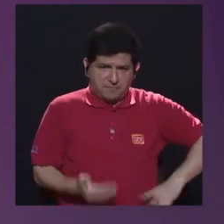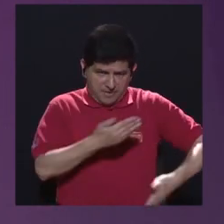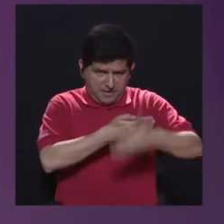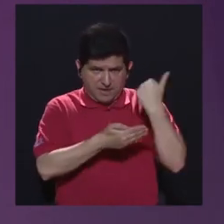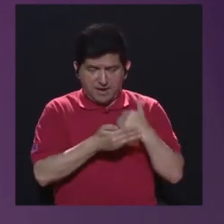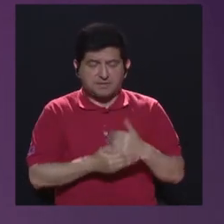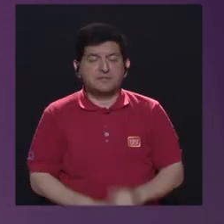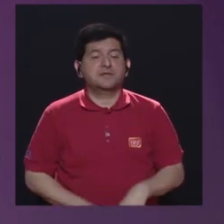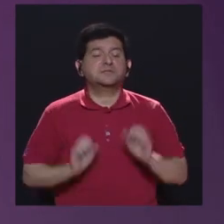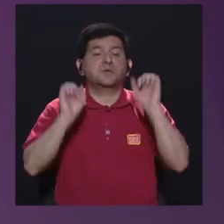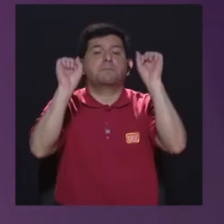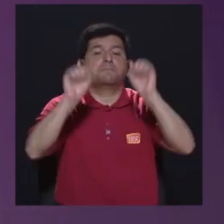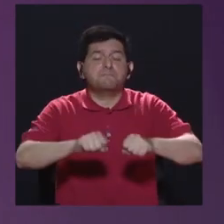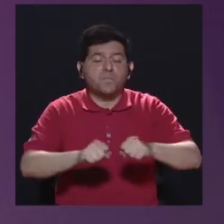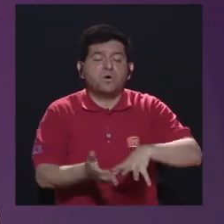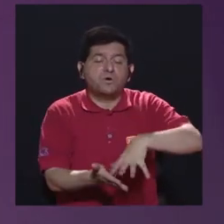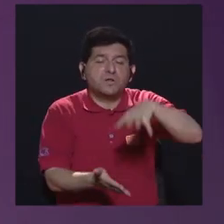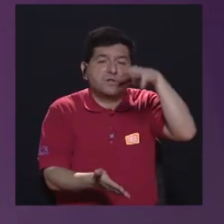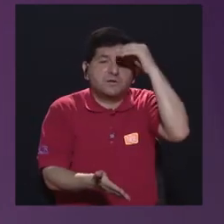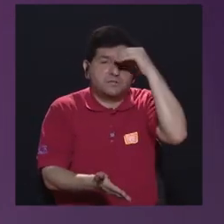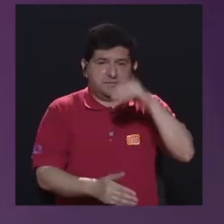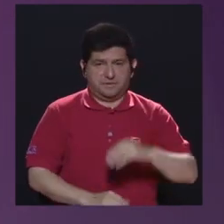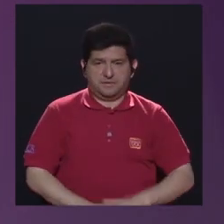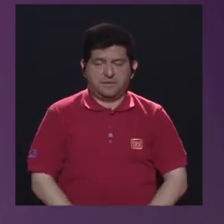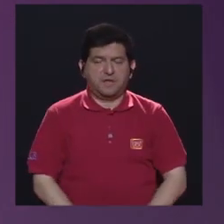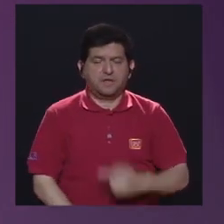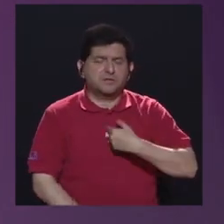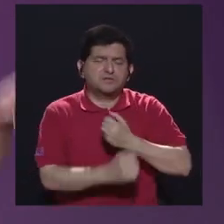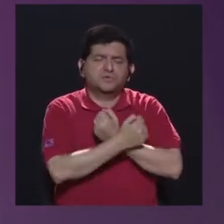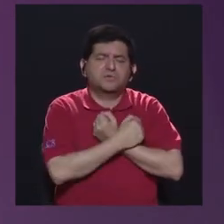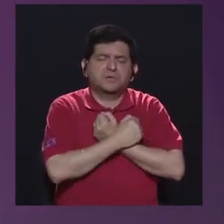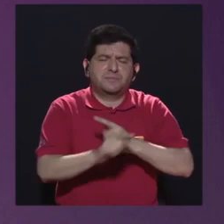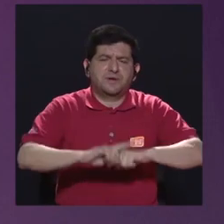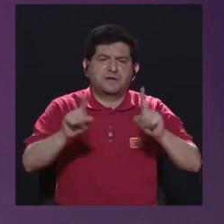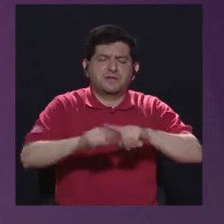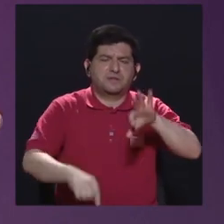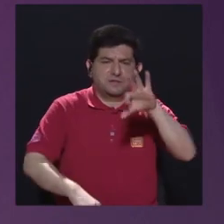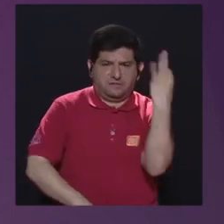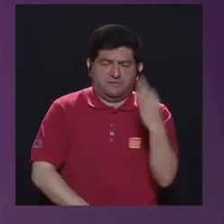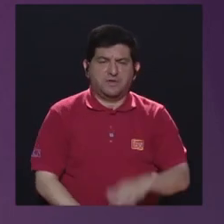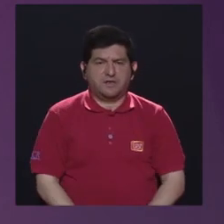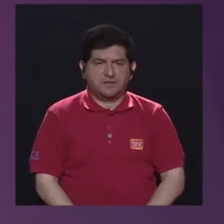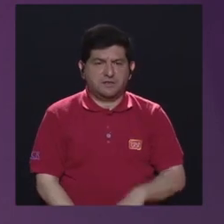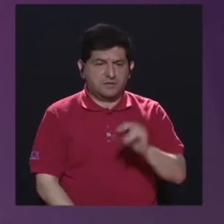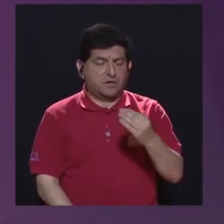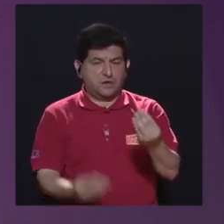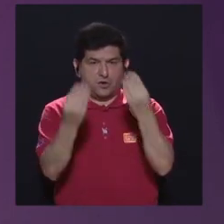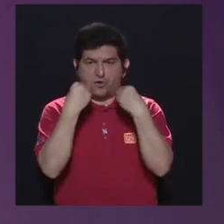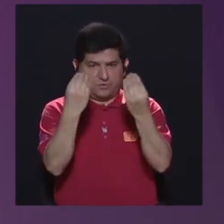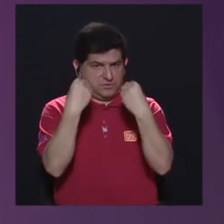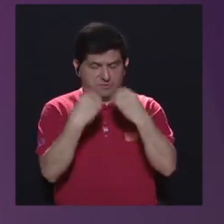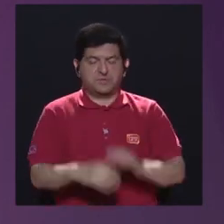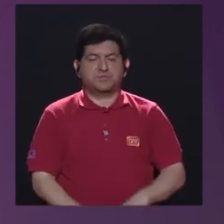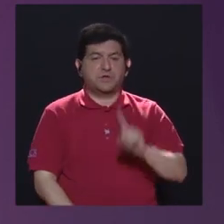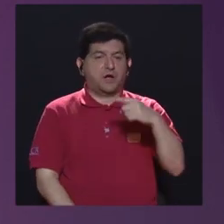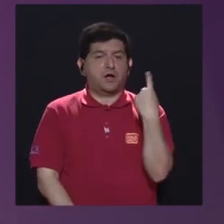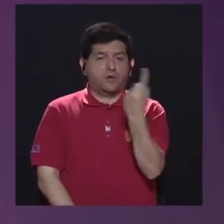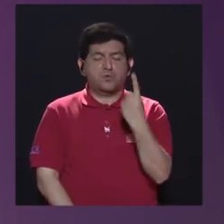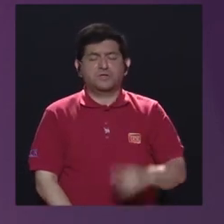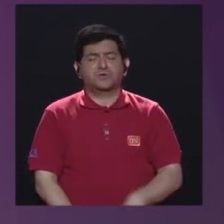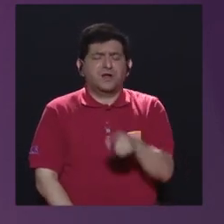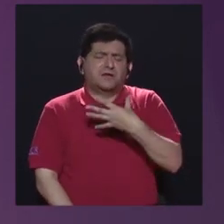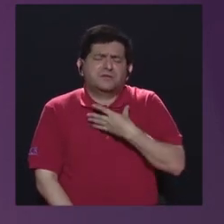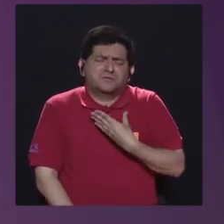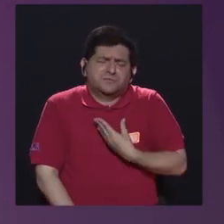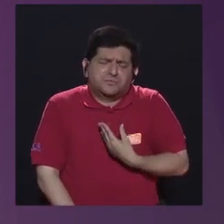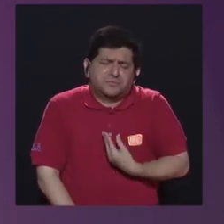una instancia para poder aprender a amar de otras formas que no son las que se me enseñaron, que solamente es una y es muy sufriente